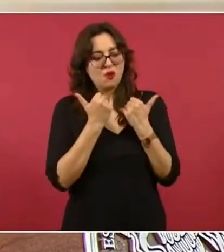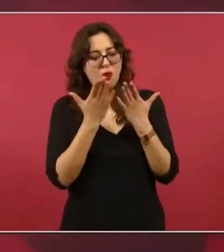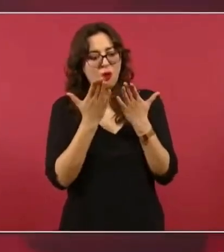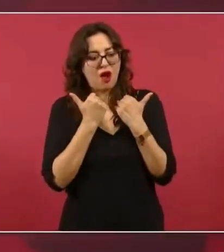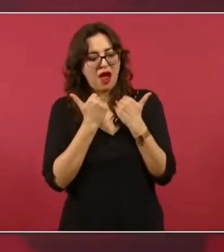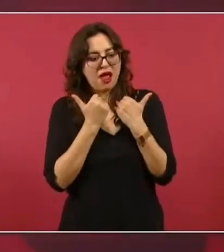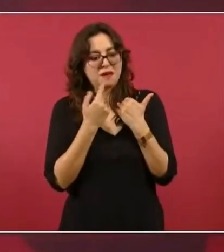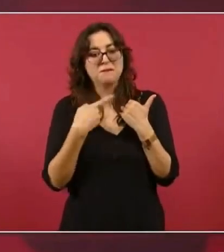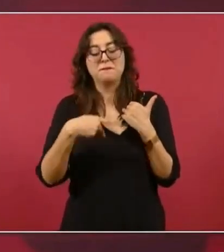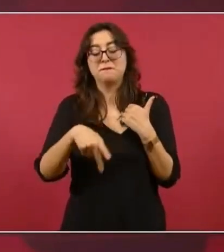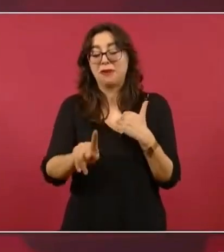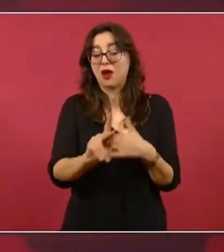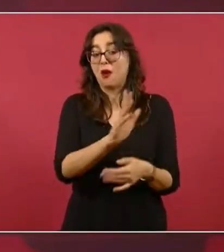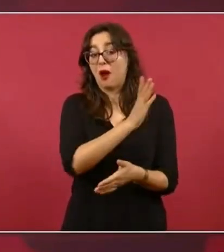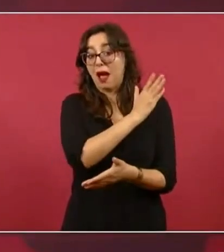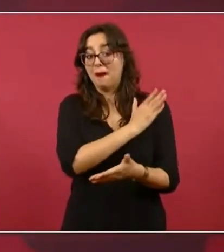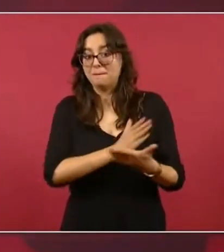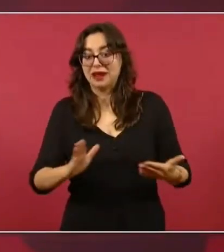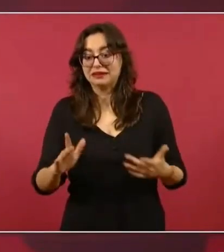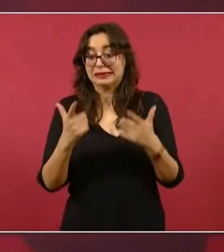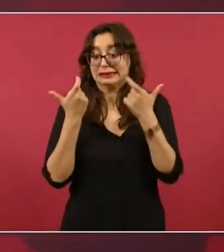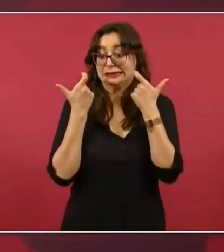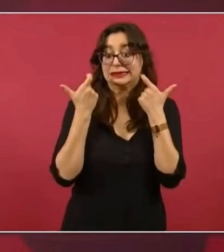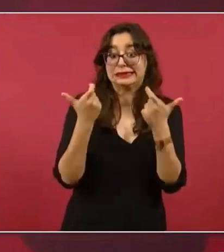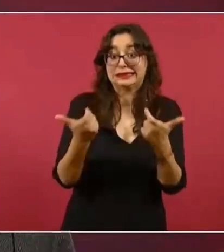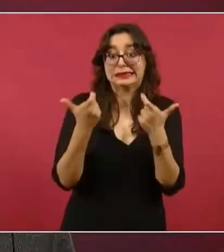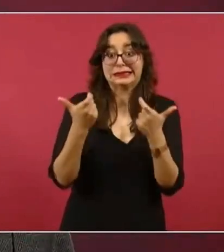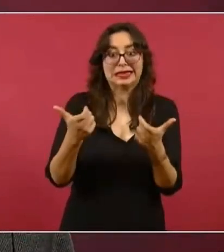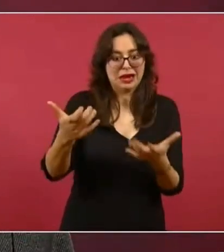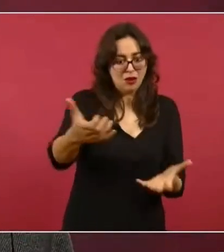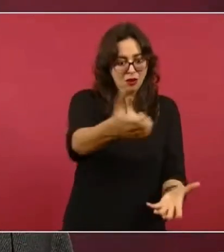posible de financiamiento